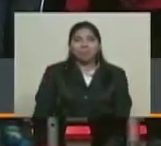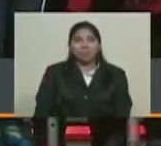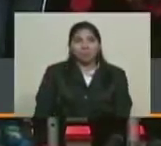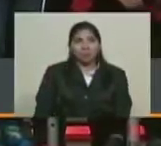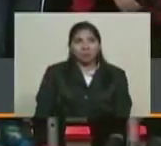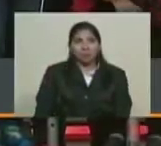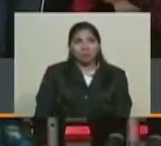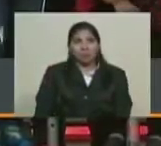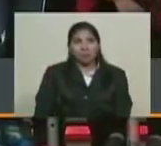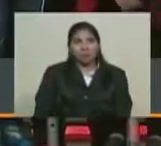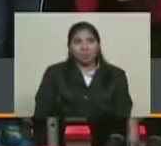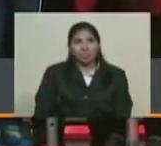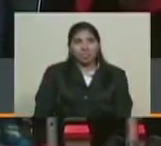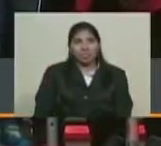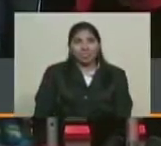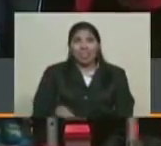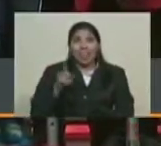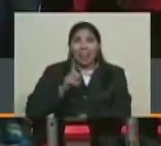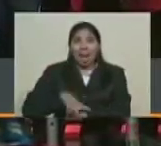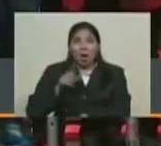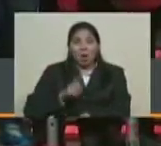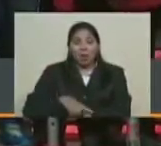Esta es la hora del burro, compadre.